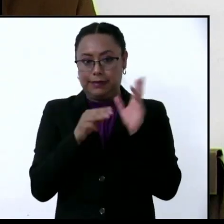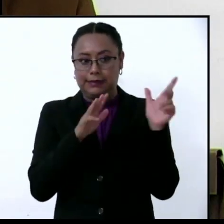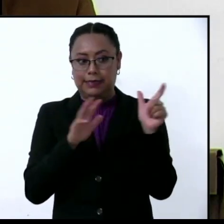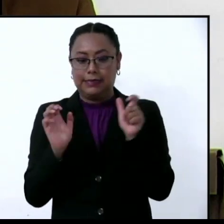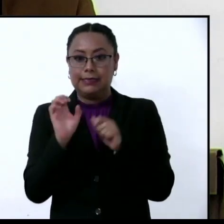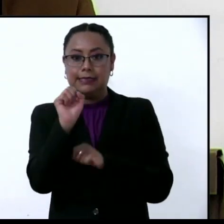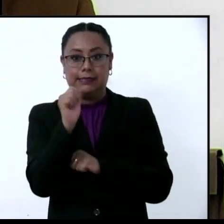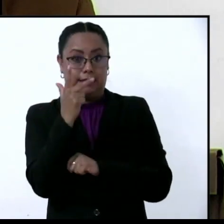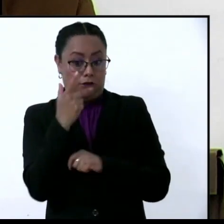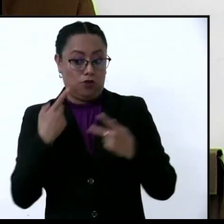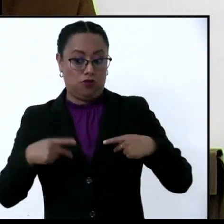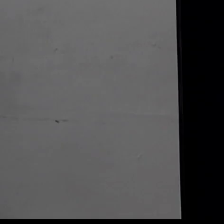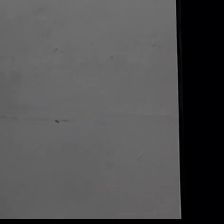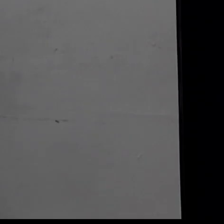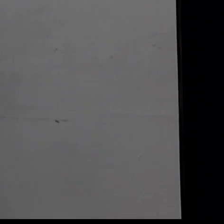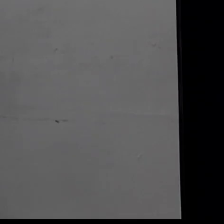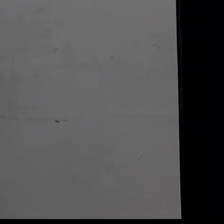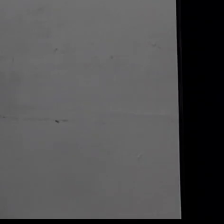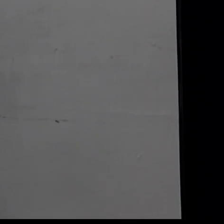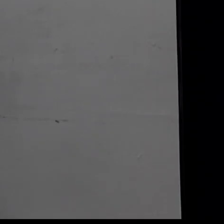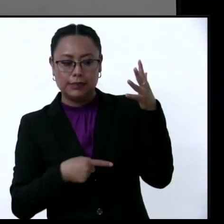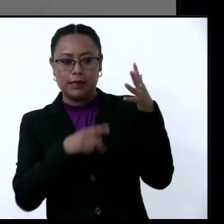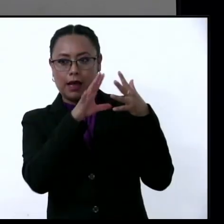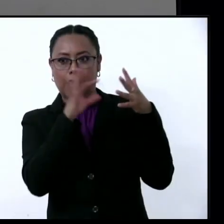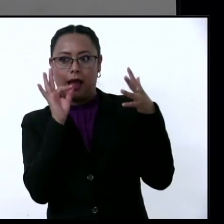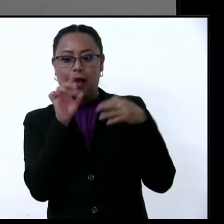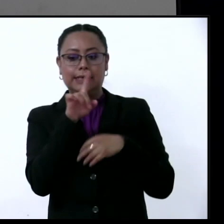326.768 personas, quiero compartirles que